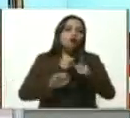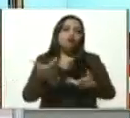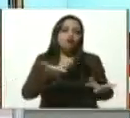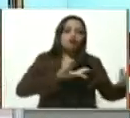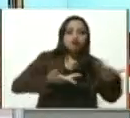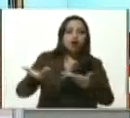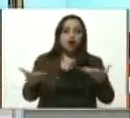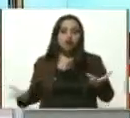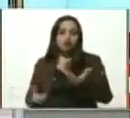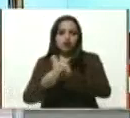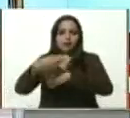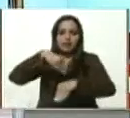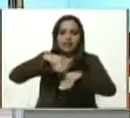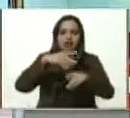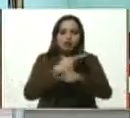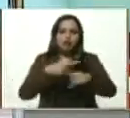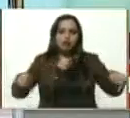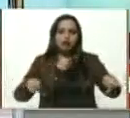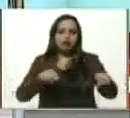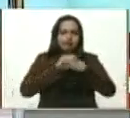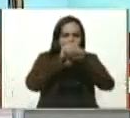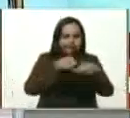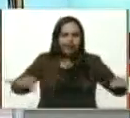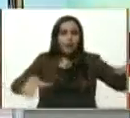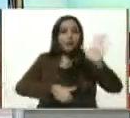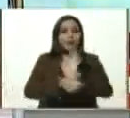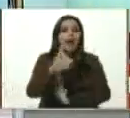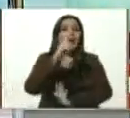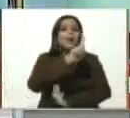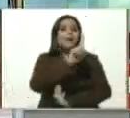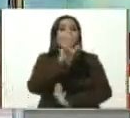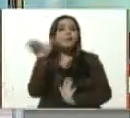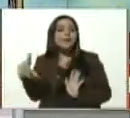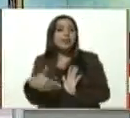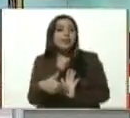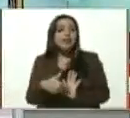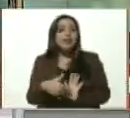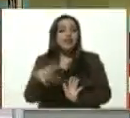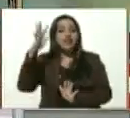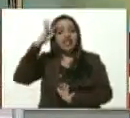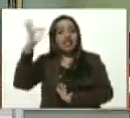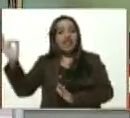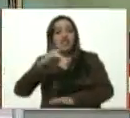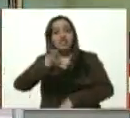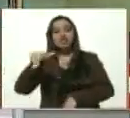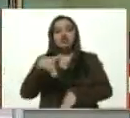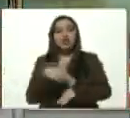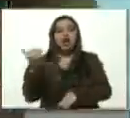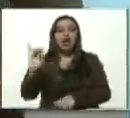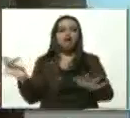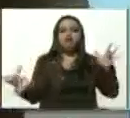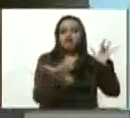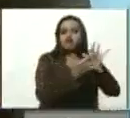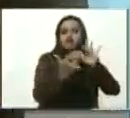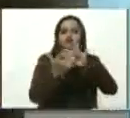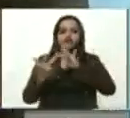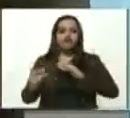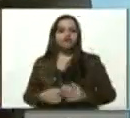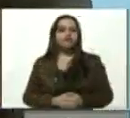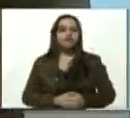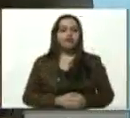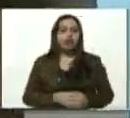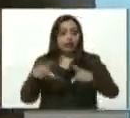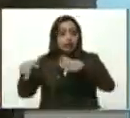Ministerio Público. Van a estar desplegados más de 1000 fiscales a nivel nacional y estamos entonces enlazados. Por eso sirve esas